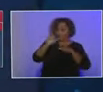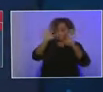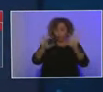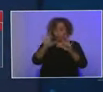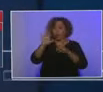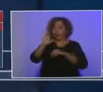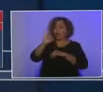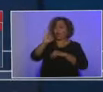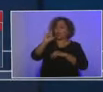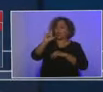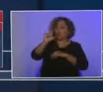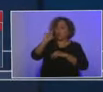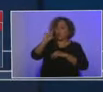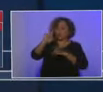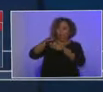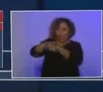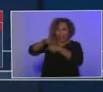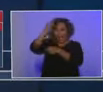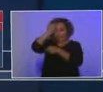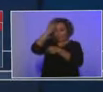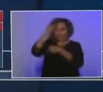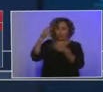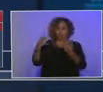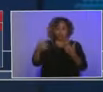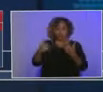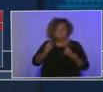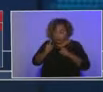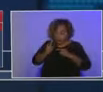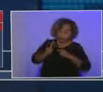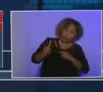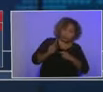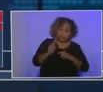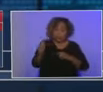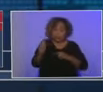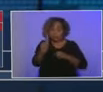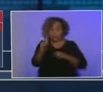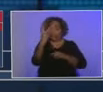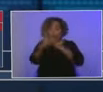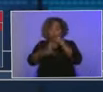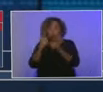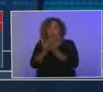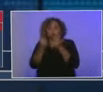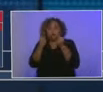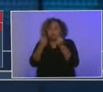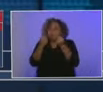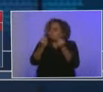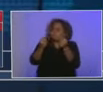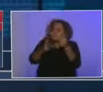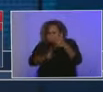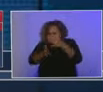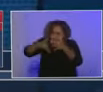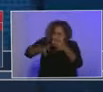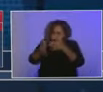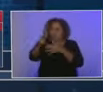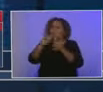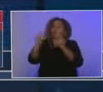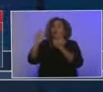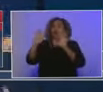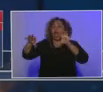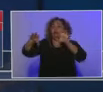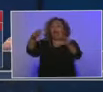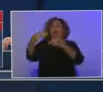Islote era increíble. O sea, salir del domingo, te tomaba 3 horas salir del área de, del área, ¿verdad? De los chinchorros,